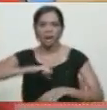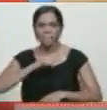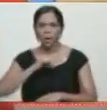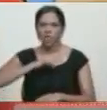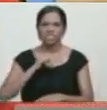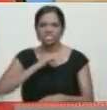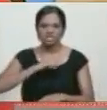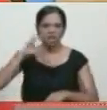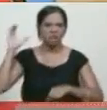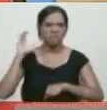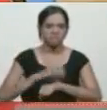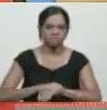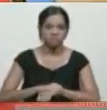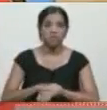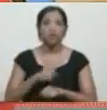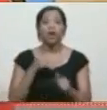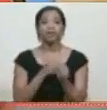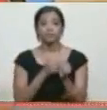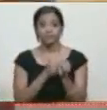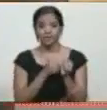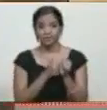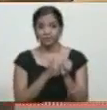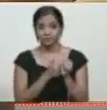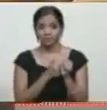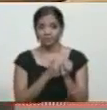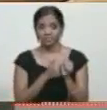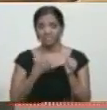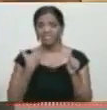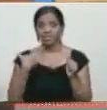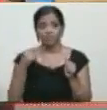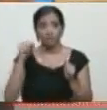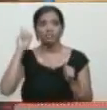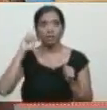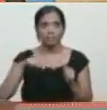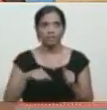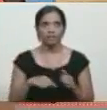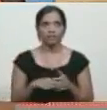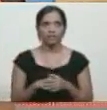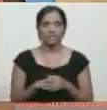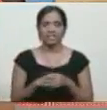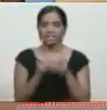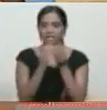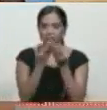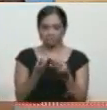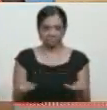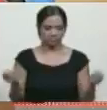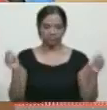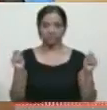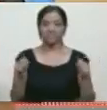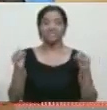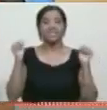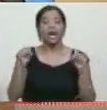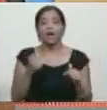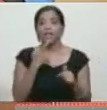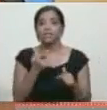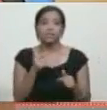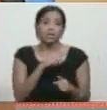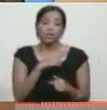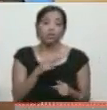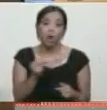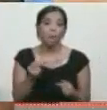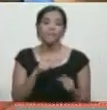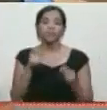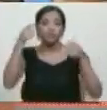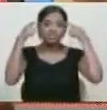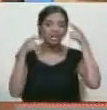Los asistentes que se fueron también, que se desaparecieron, que ahora dicen, no, pero es que esto no es